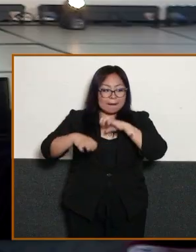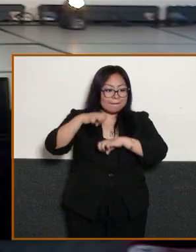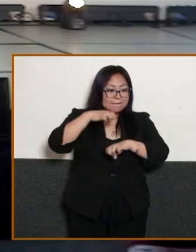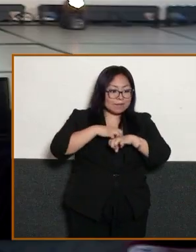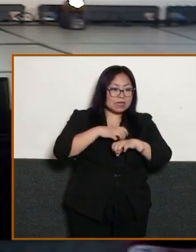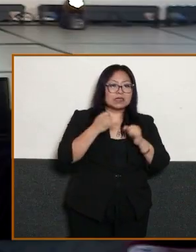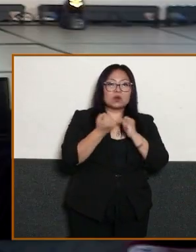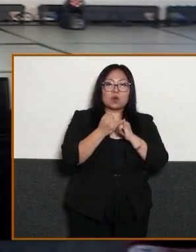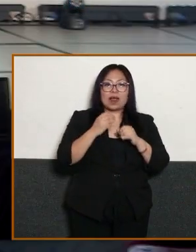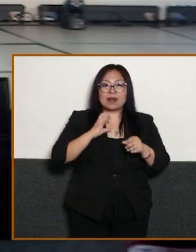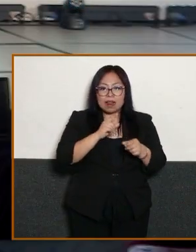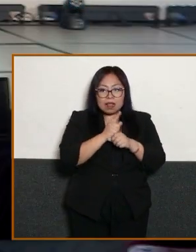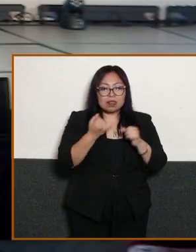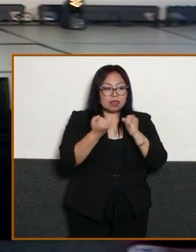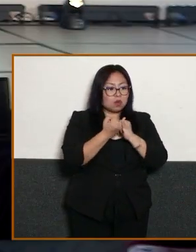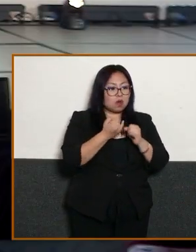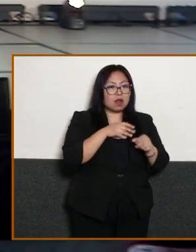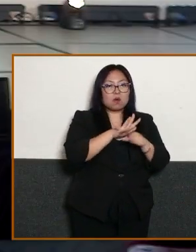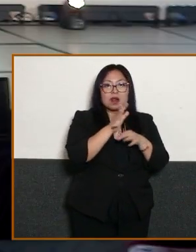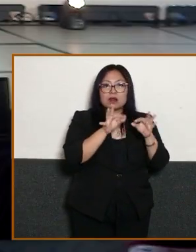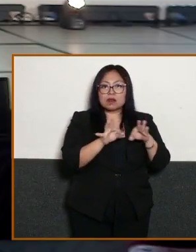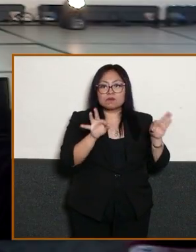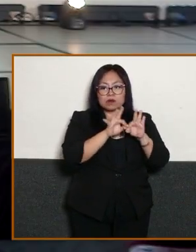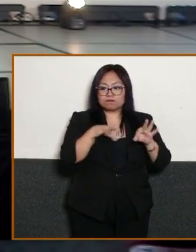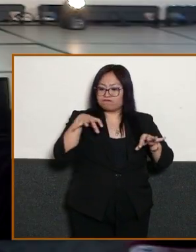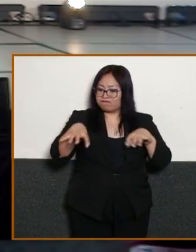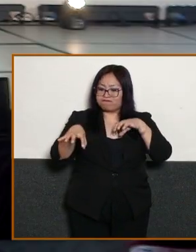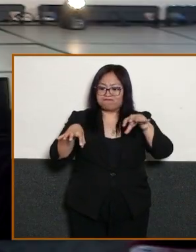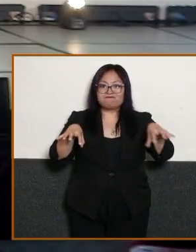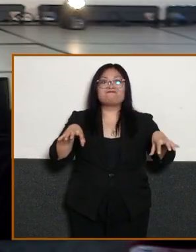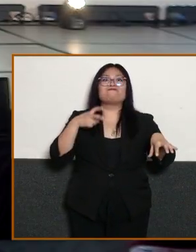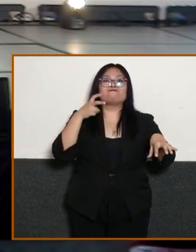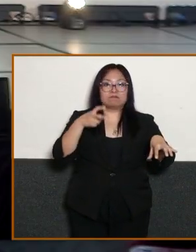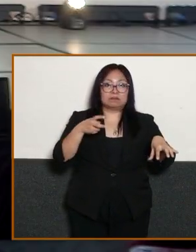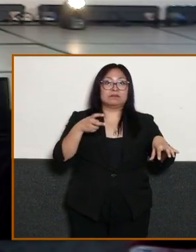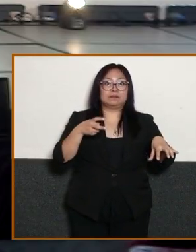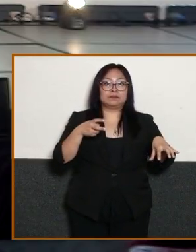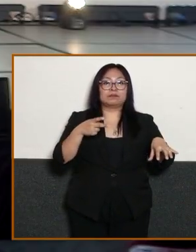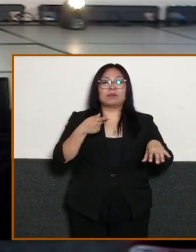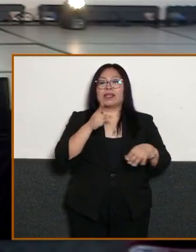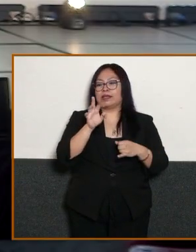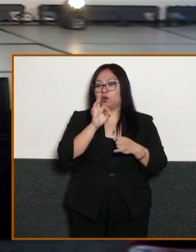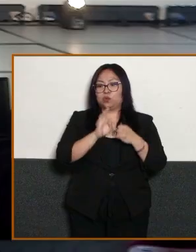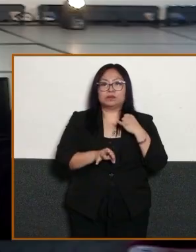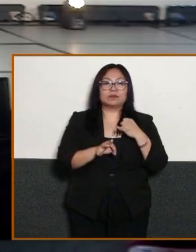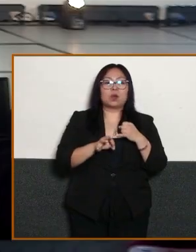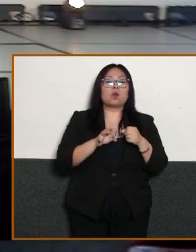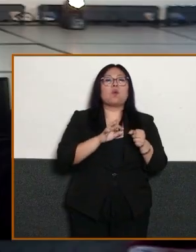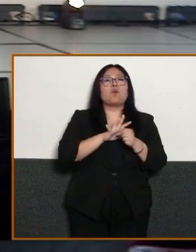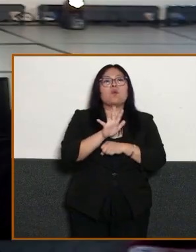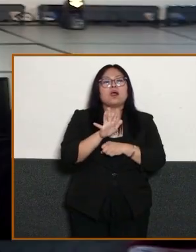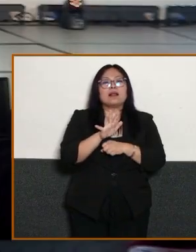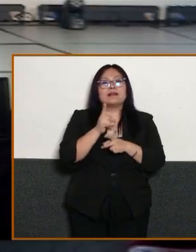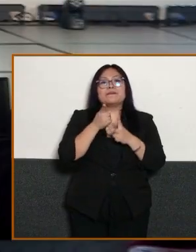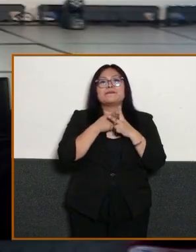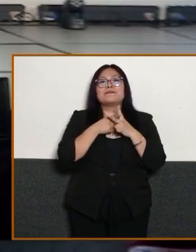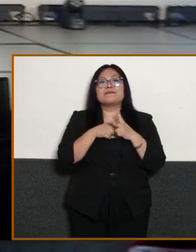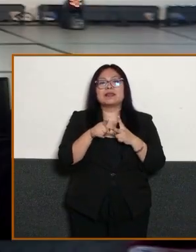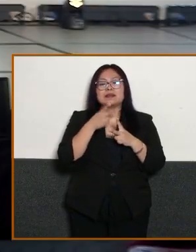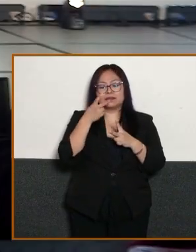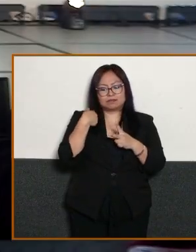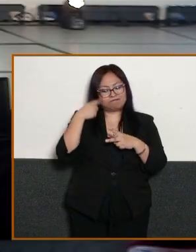de sus clientes, es súper importante. Y finalmente, ¿cómo materializo esto que